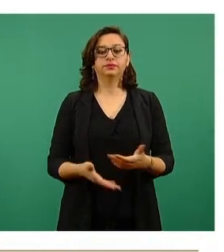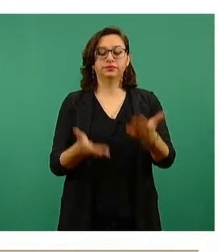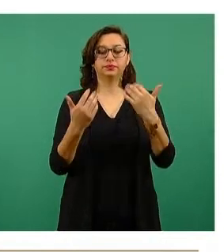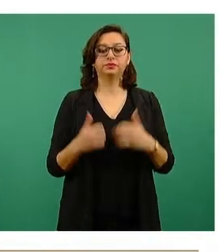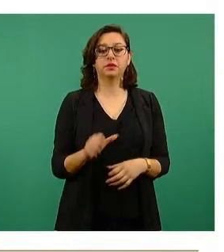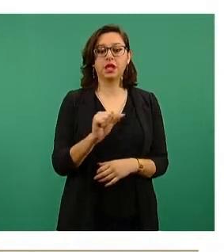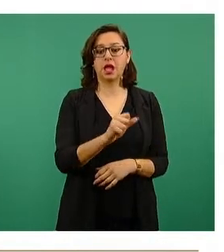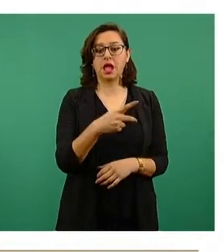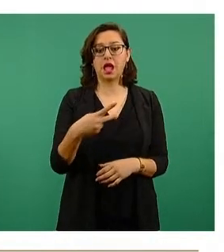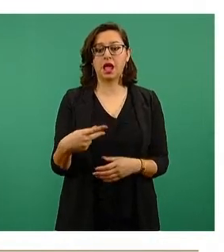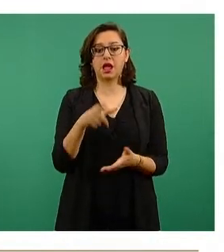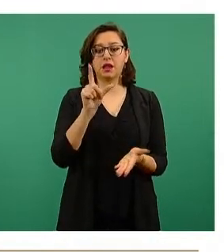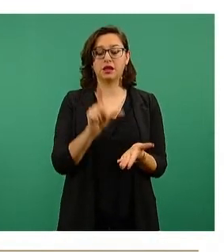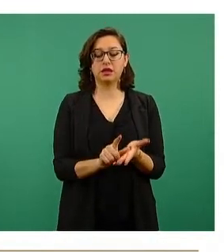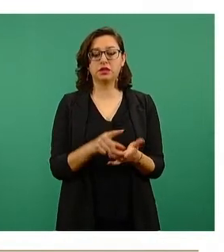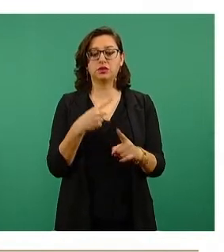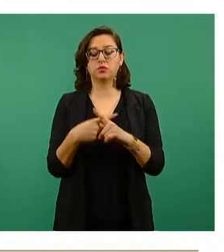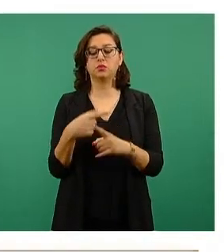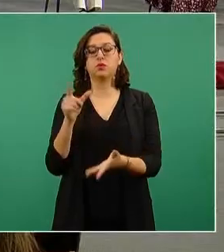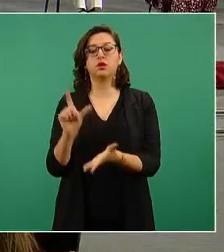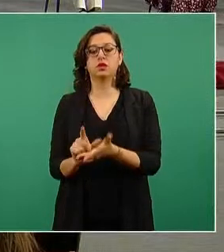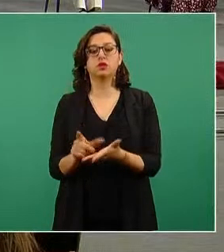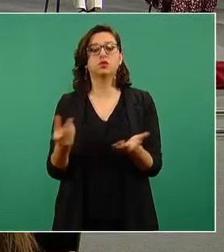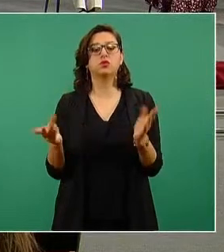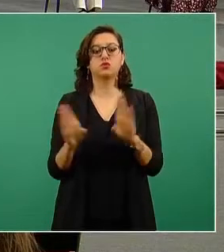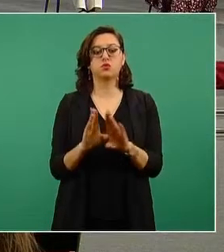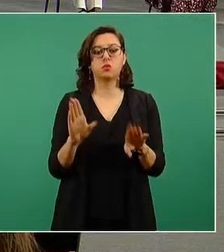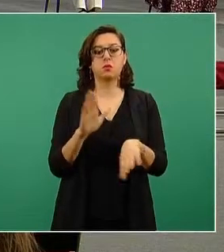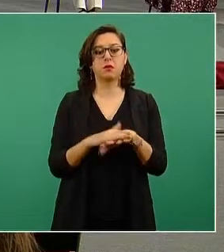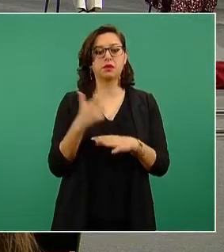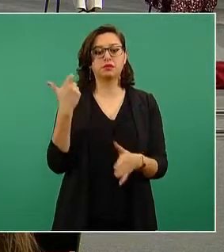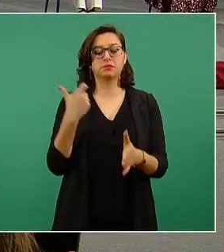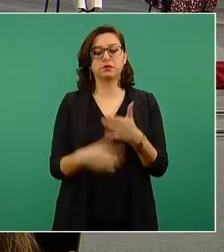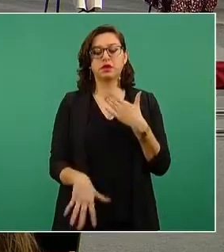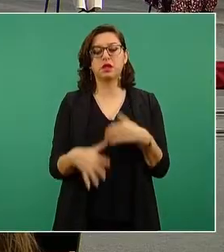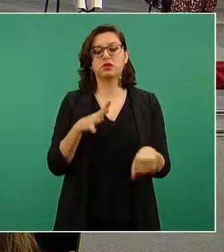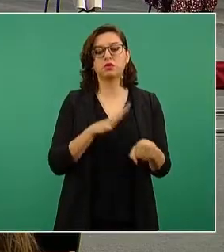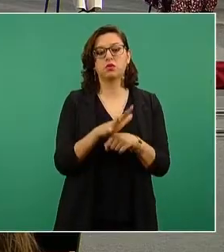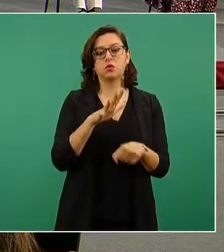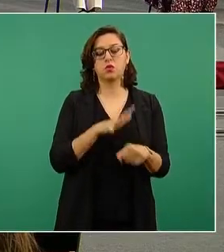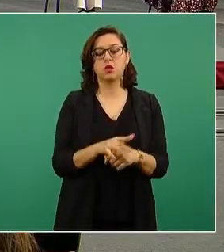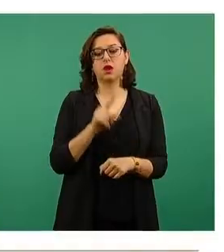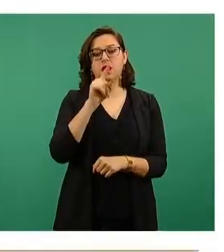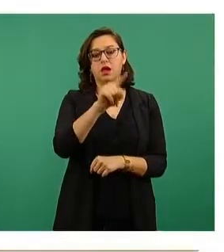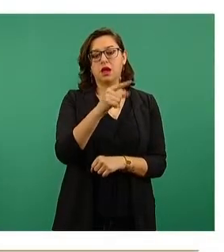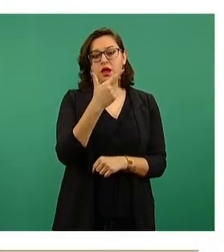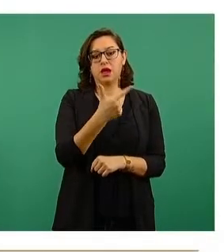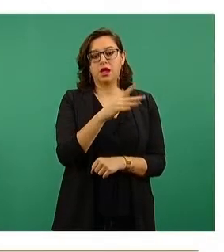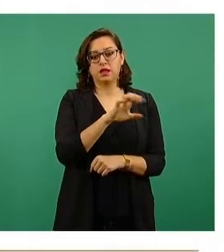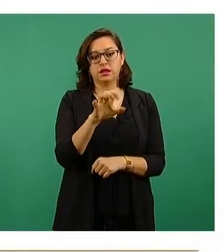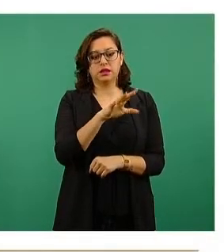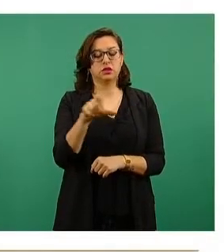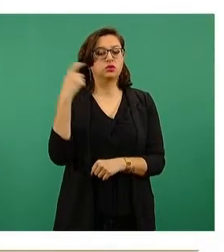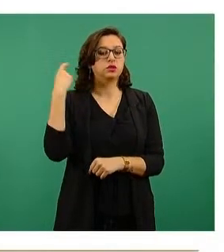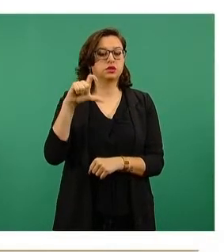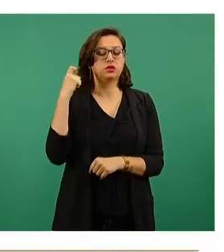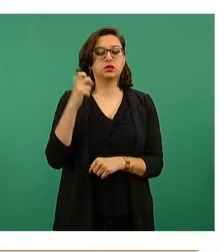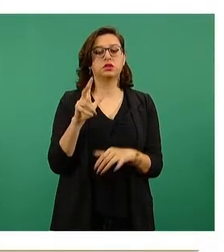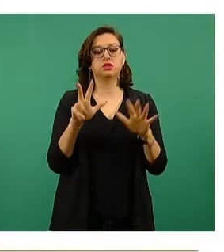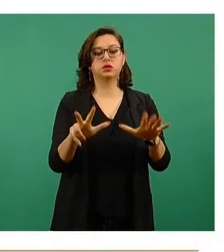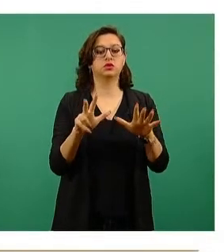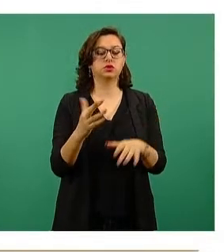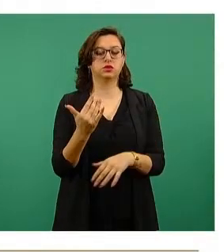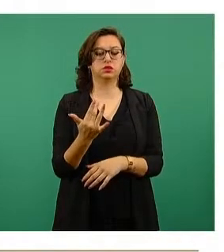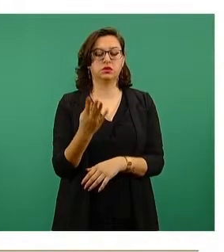por Litro, la gasolina regular más barata se vendió en Querétaro por G500 en 18 pesos 59